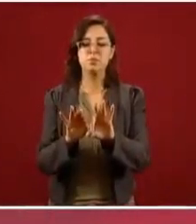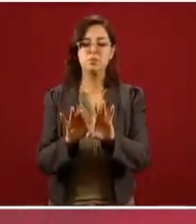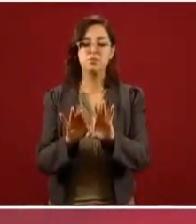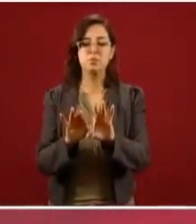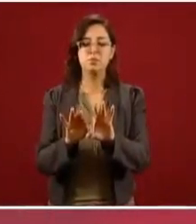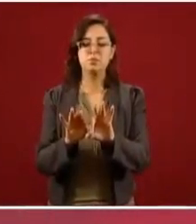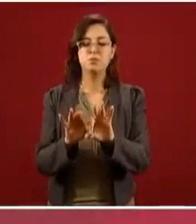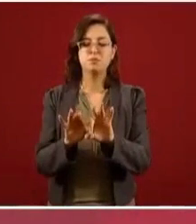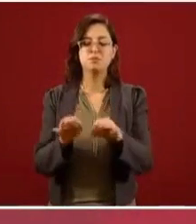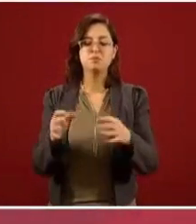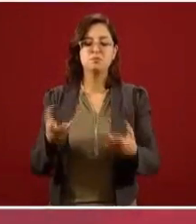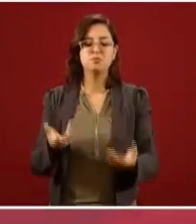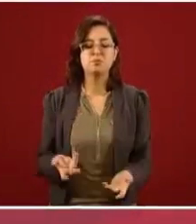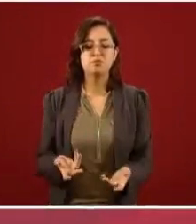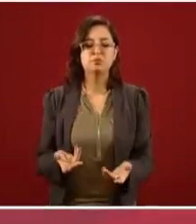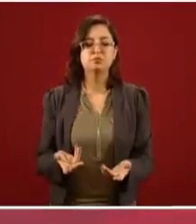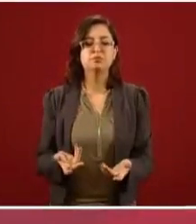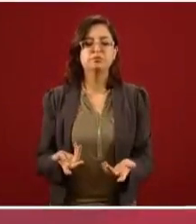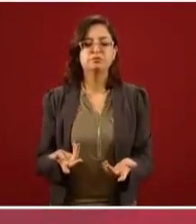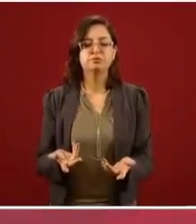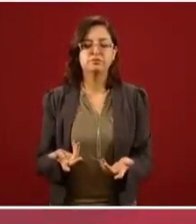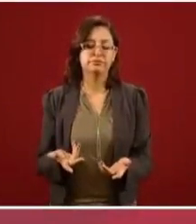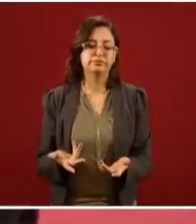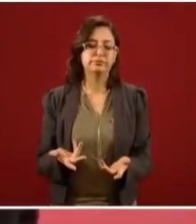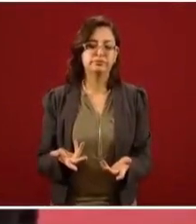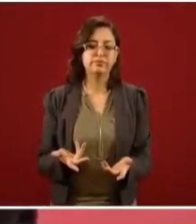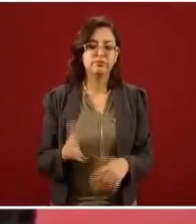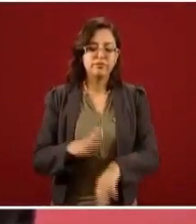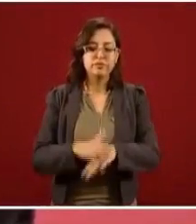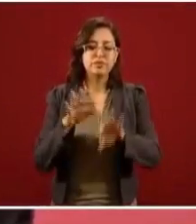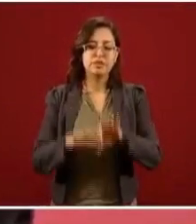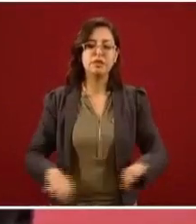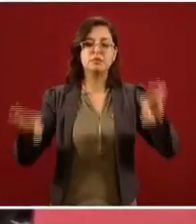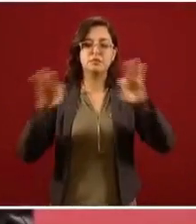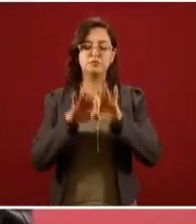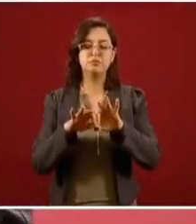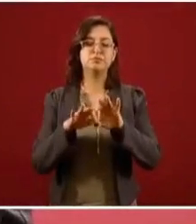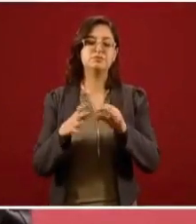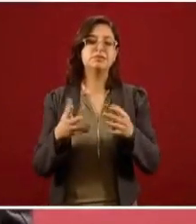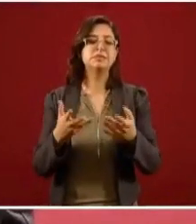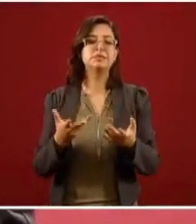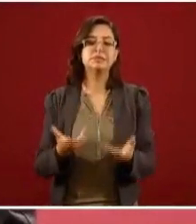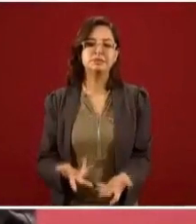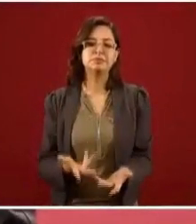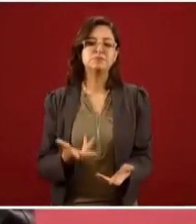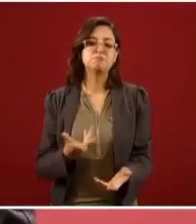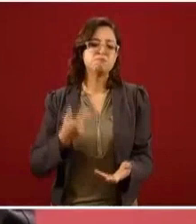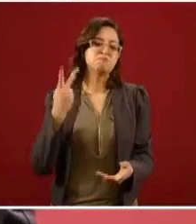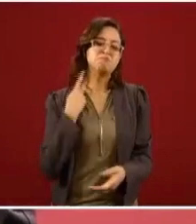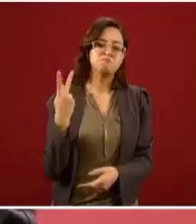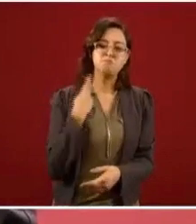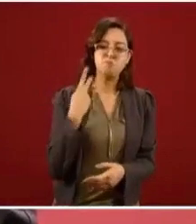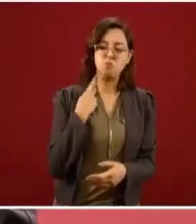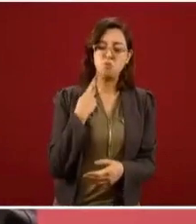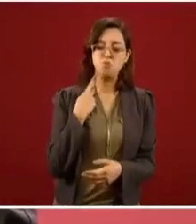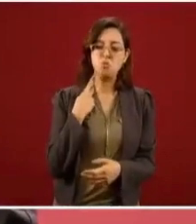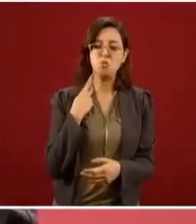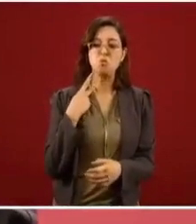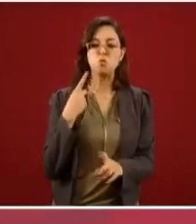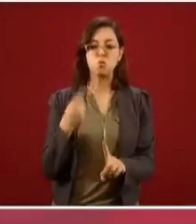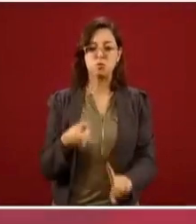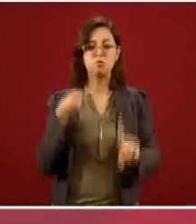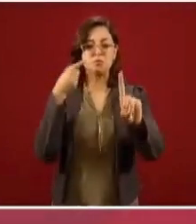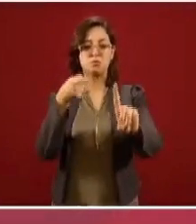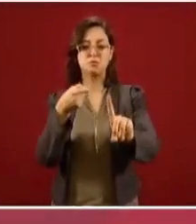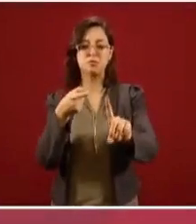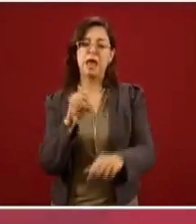el aplicar el principio que de que la política es un